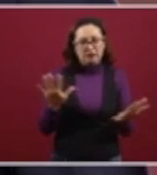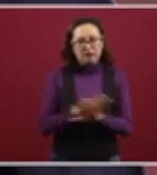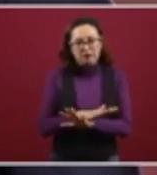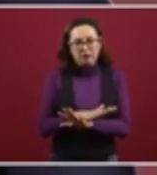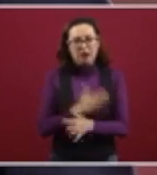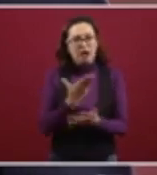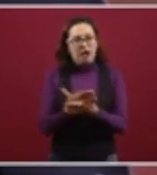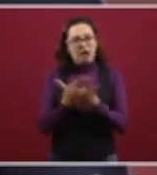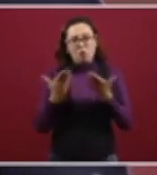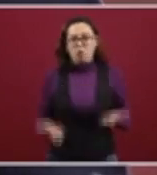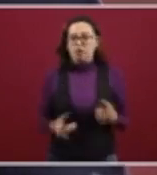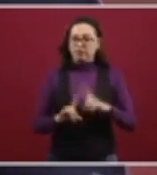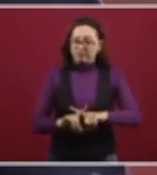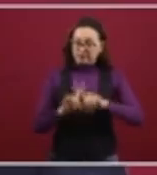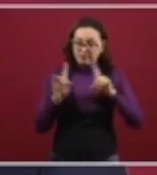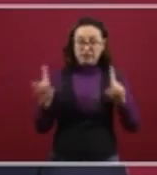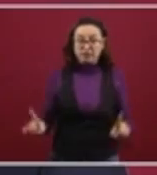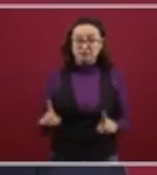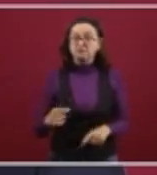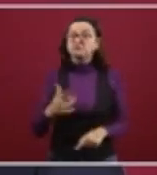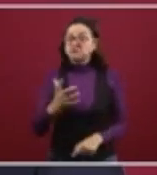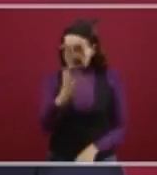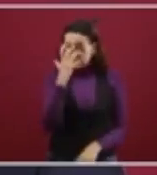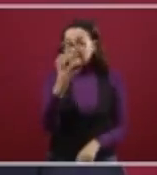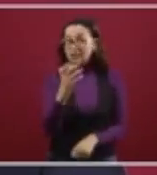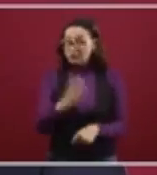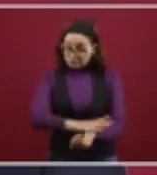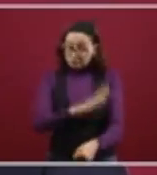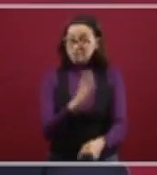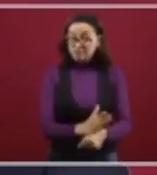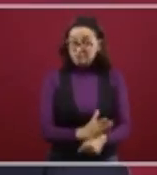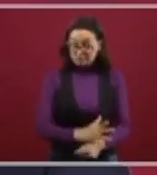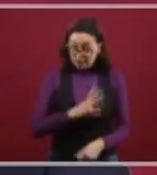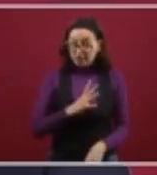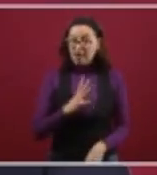son otros tiempos y que no va a haber impunidad y que se va a castigar